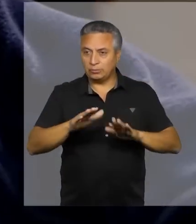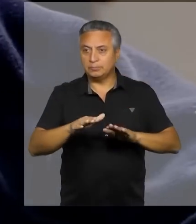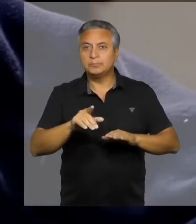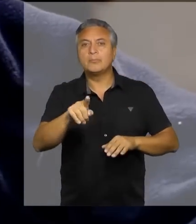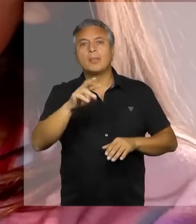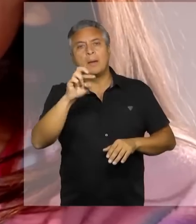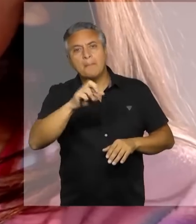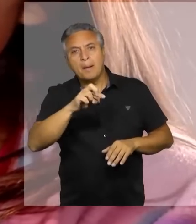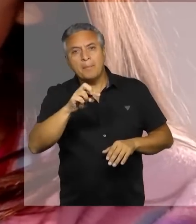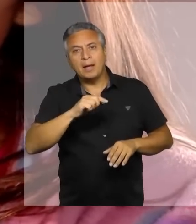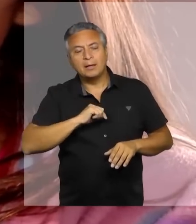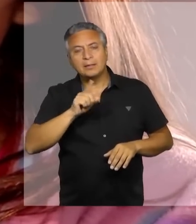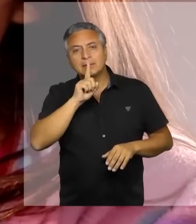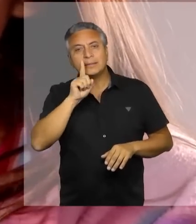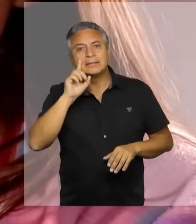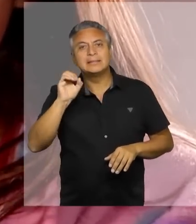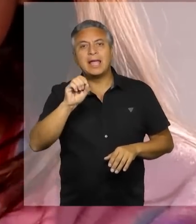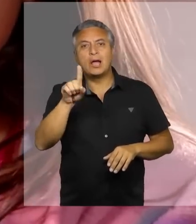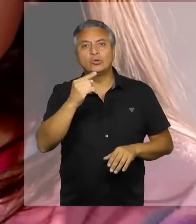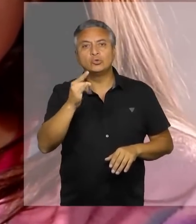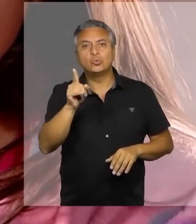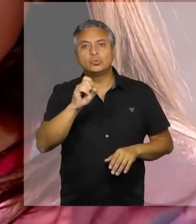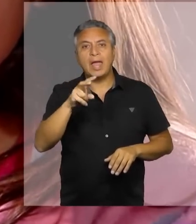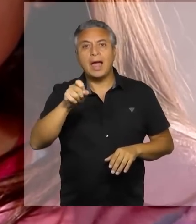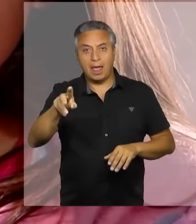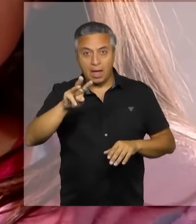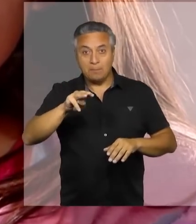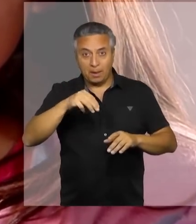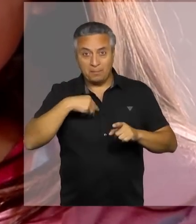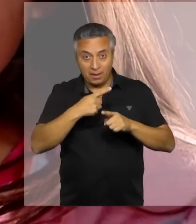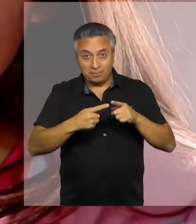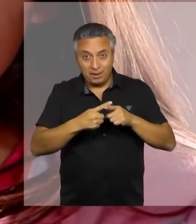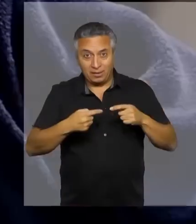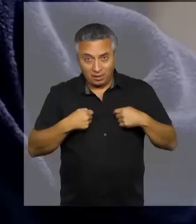la tía Susana, ella eres mi madrastra, ¿cierto?